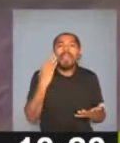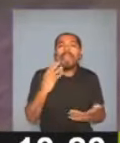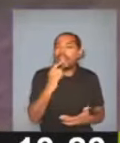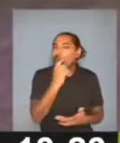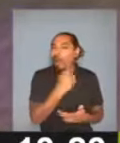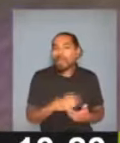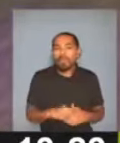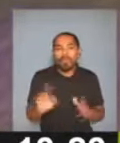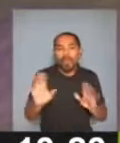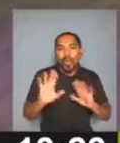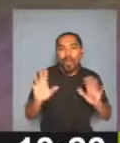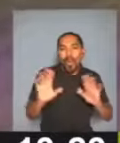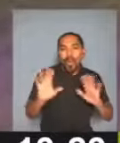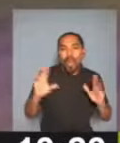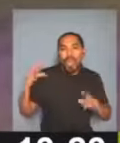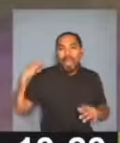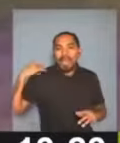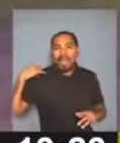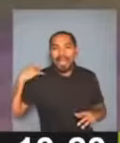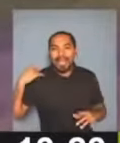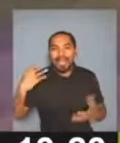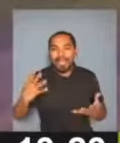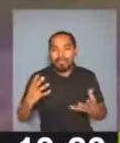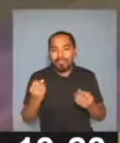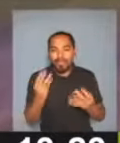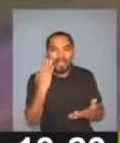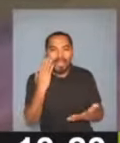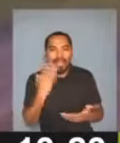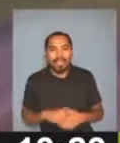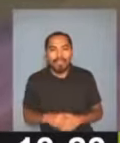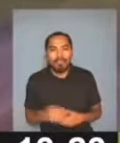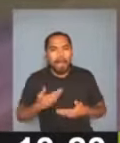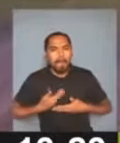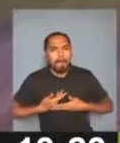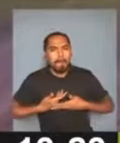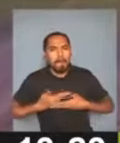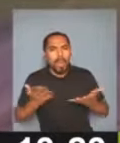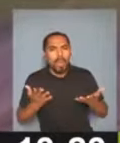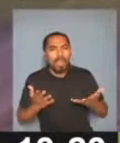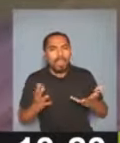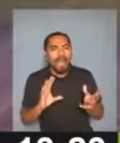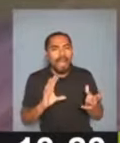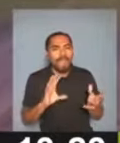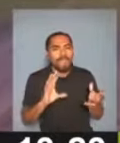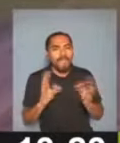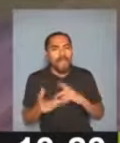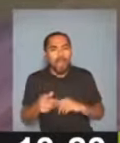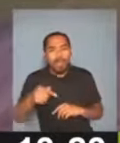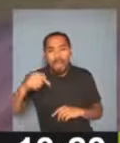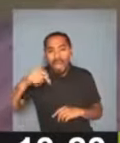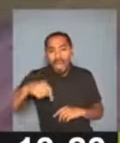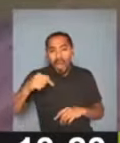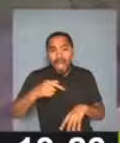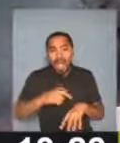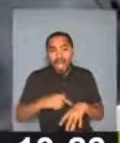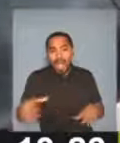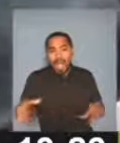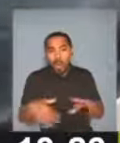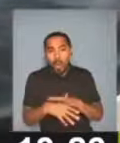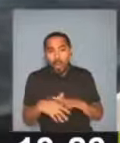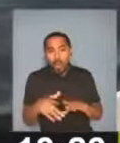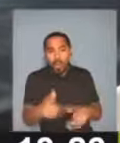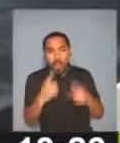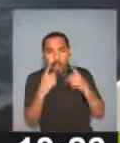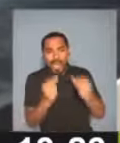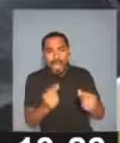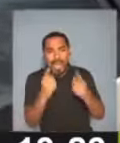Hola, Mariana, ¿cómo te va? Buenas tardes. Y te vamos a mostrar el termómetro de lo que es en estos momentos la jornada de protesta por parte de los